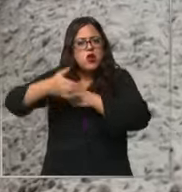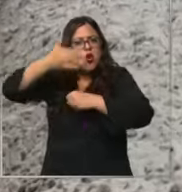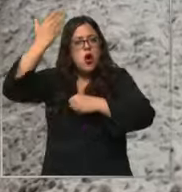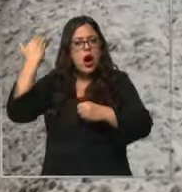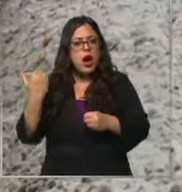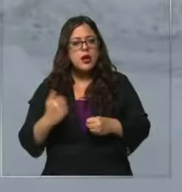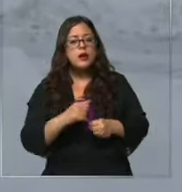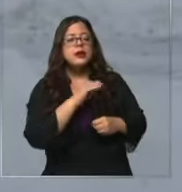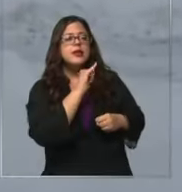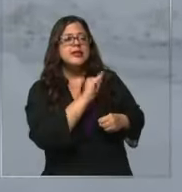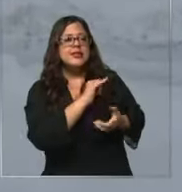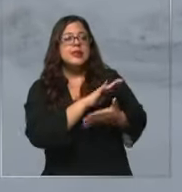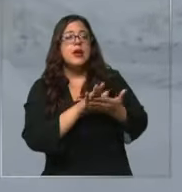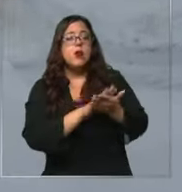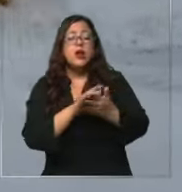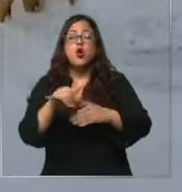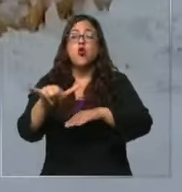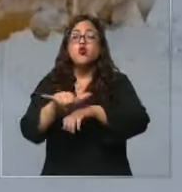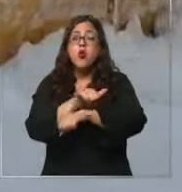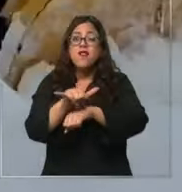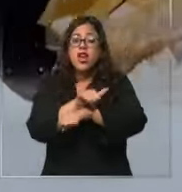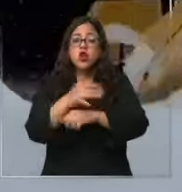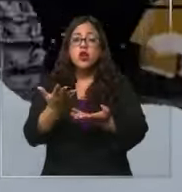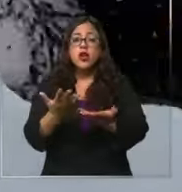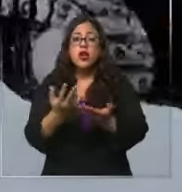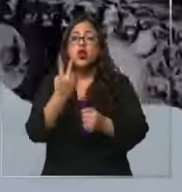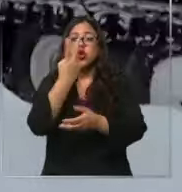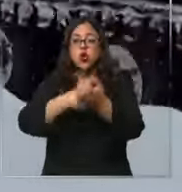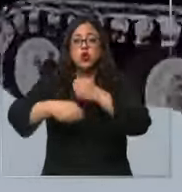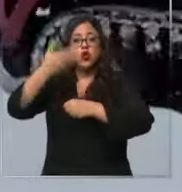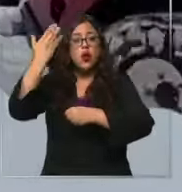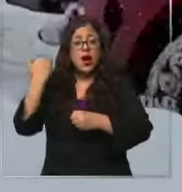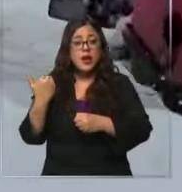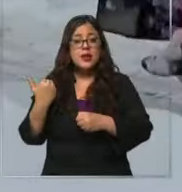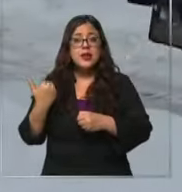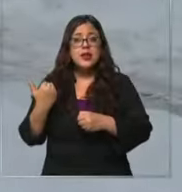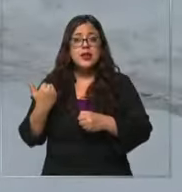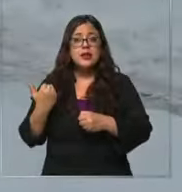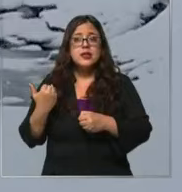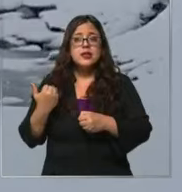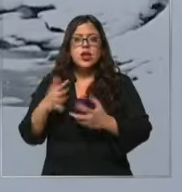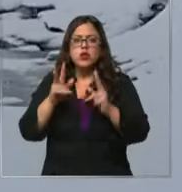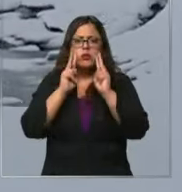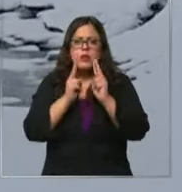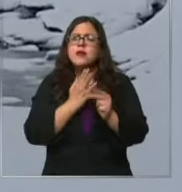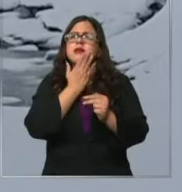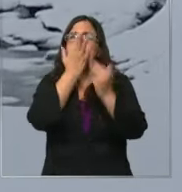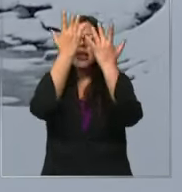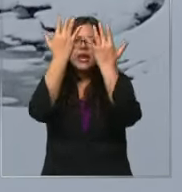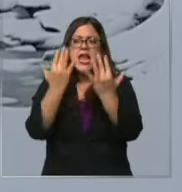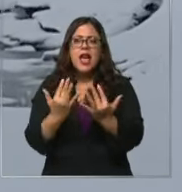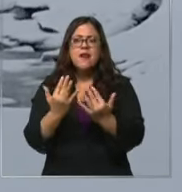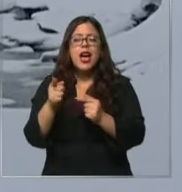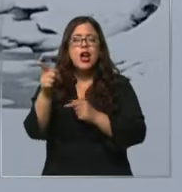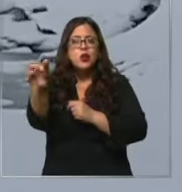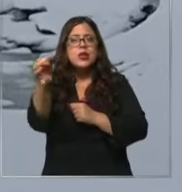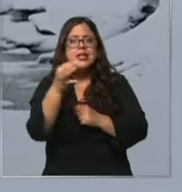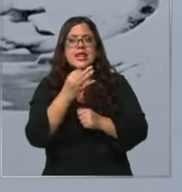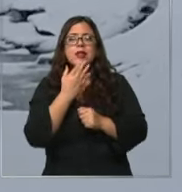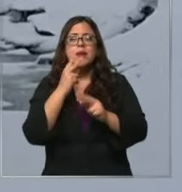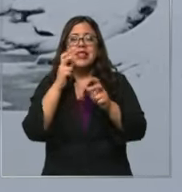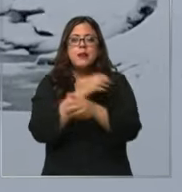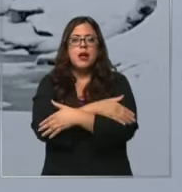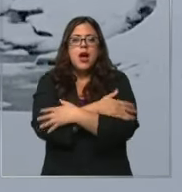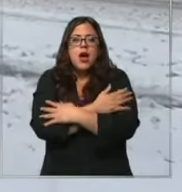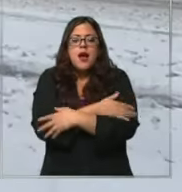Sí, por ejemplo, en Nueva York hace 2 años que no caía nieve. Tú hablabas además de la